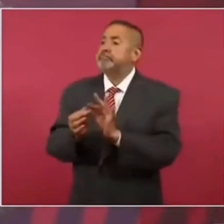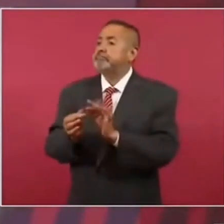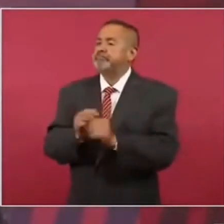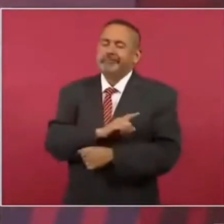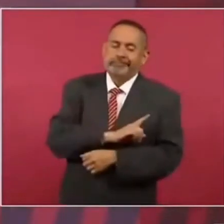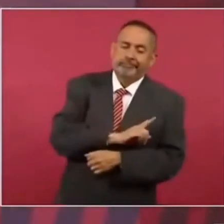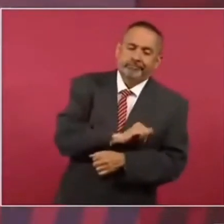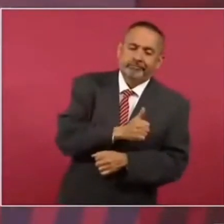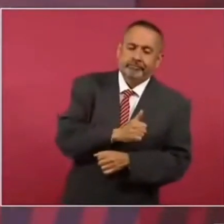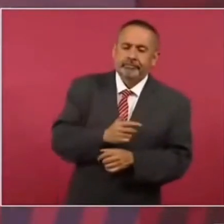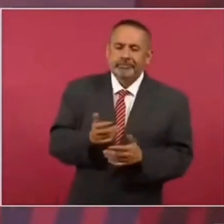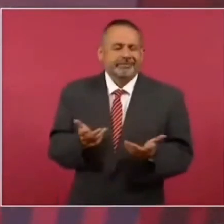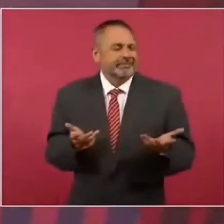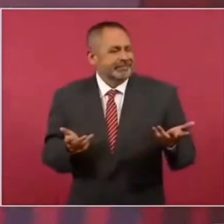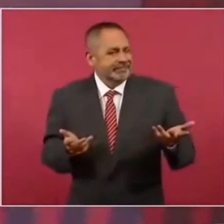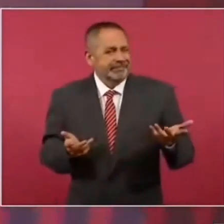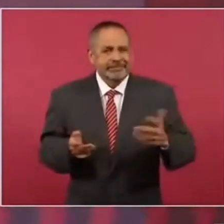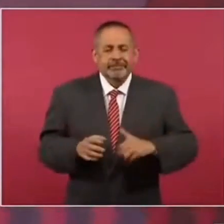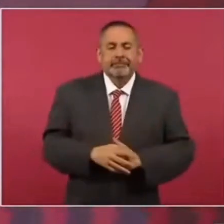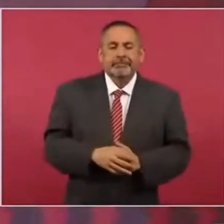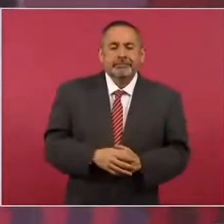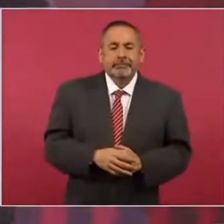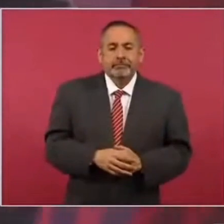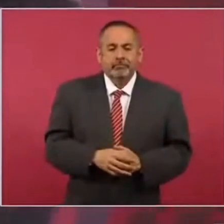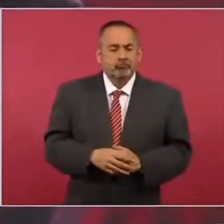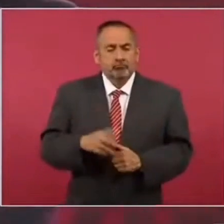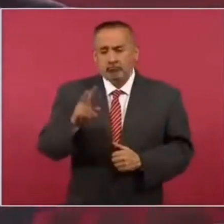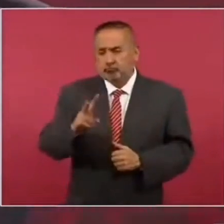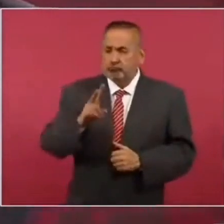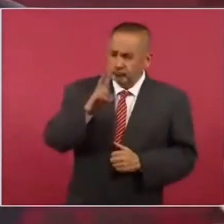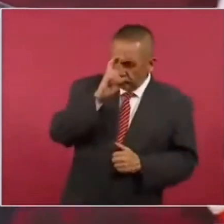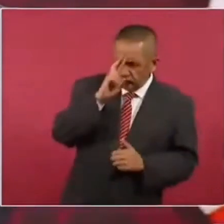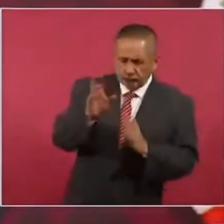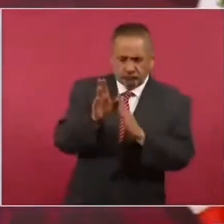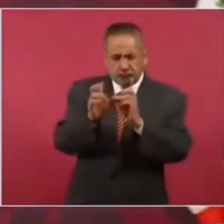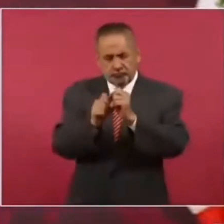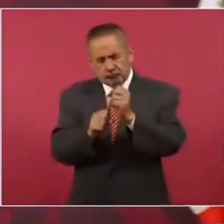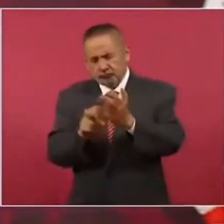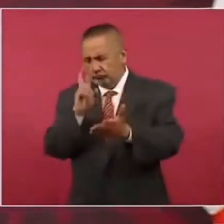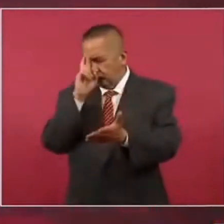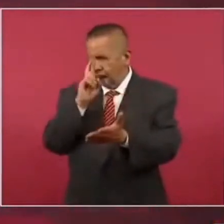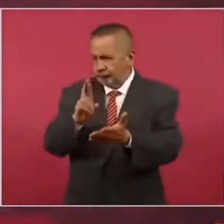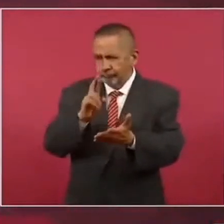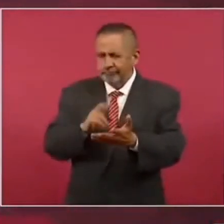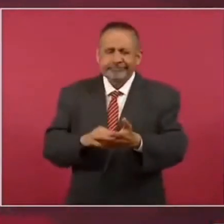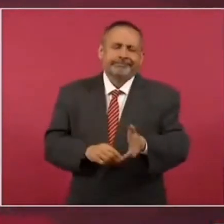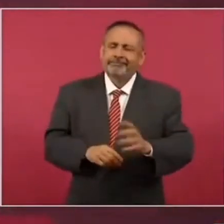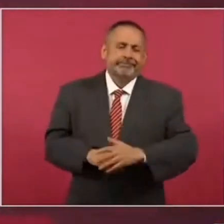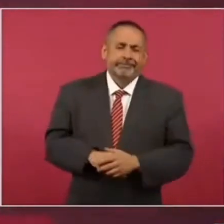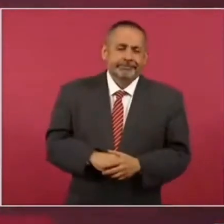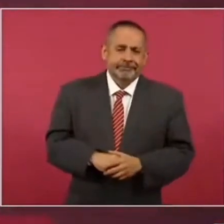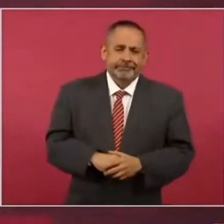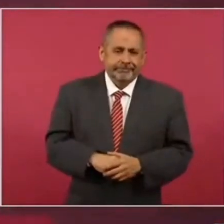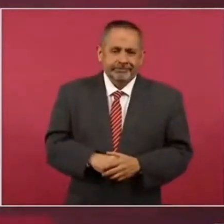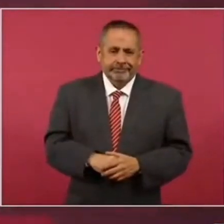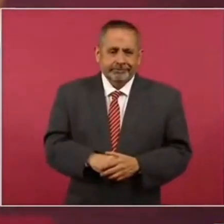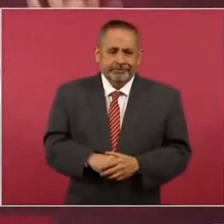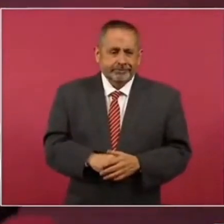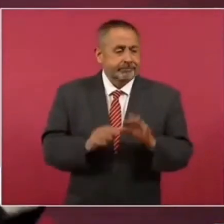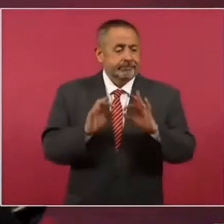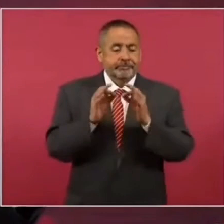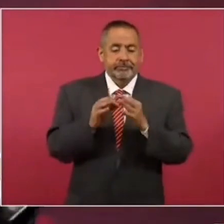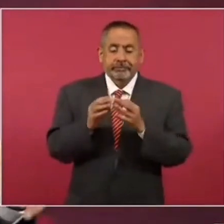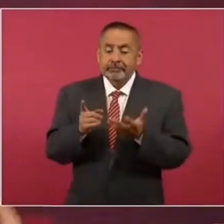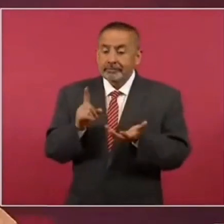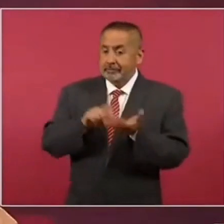el decir que se respetaba la Constitución, sí, en la forma, pero